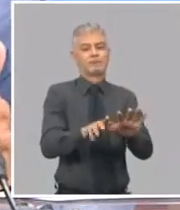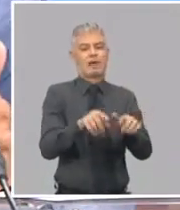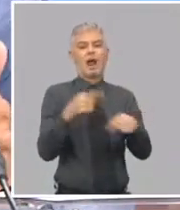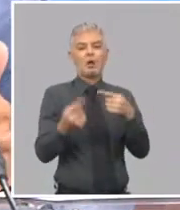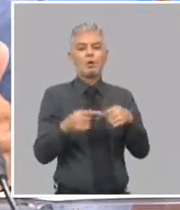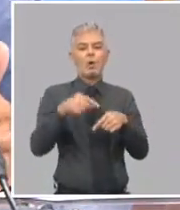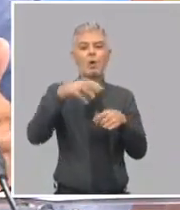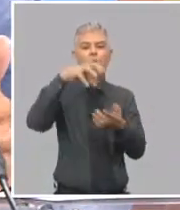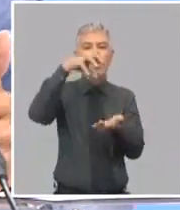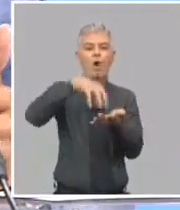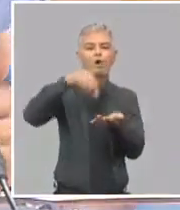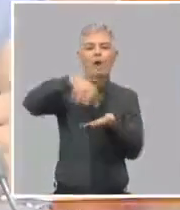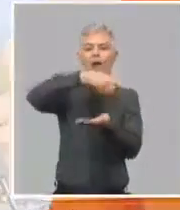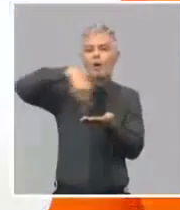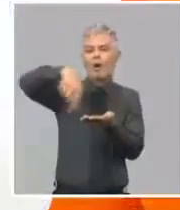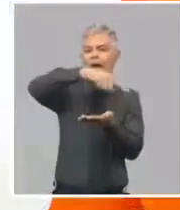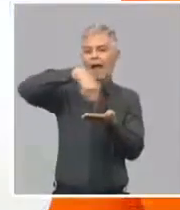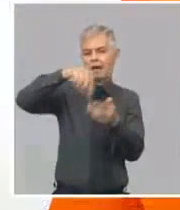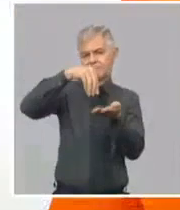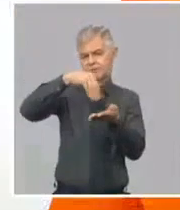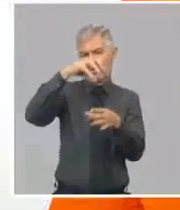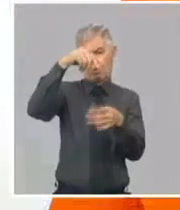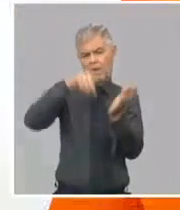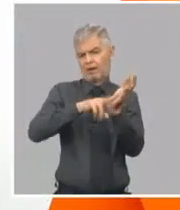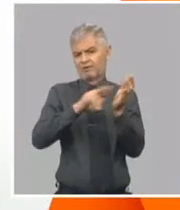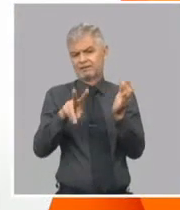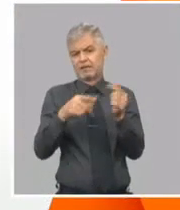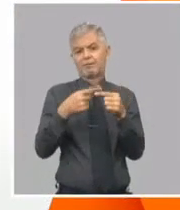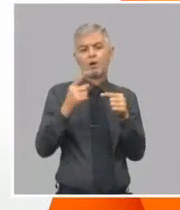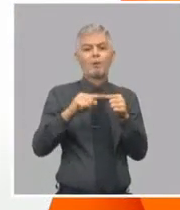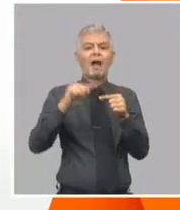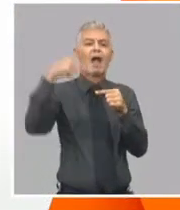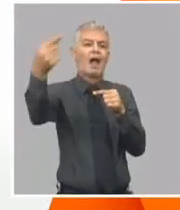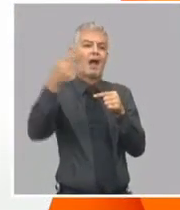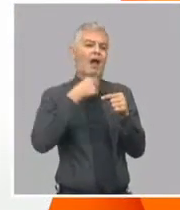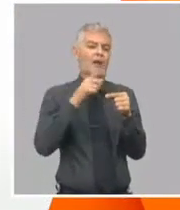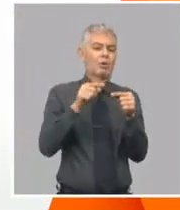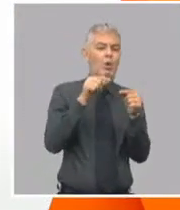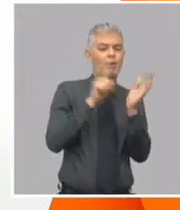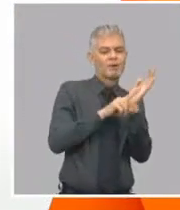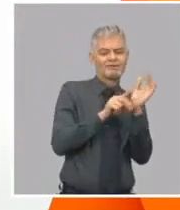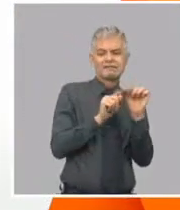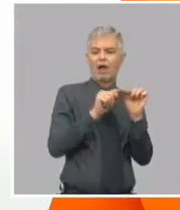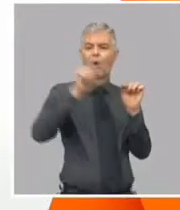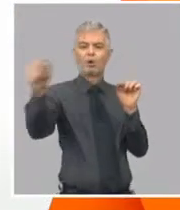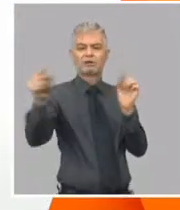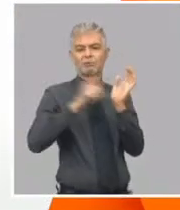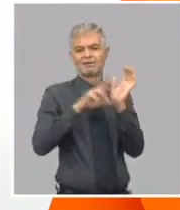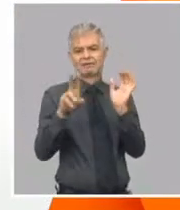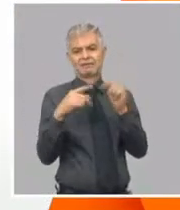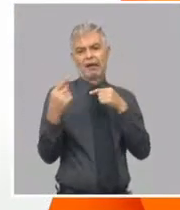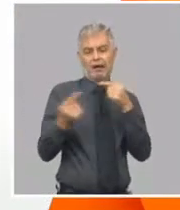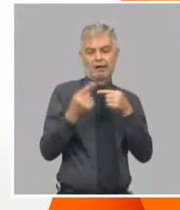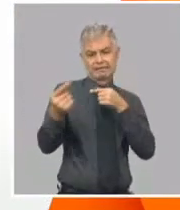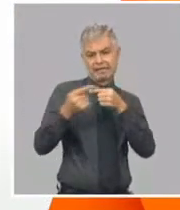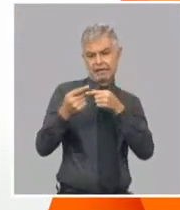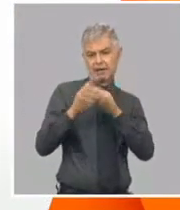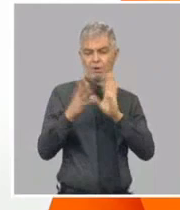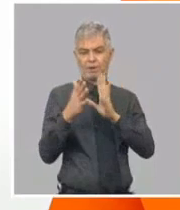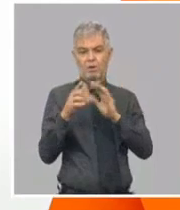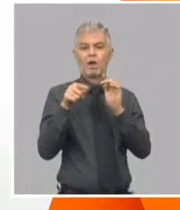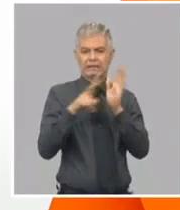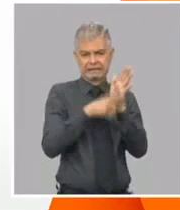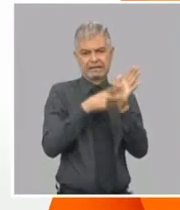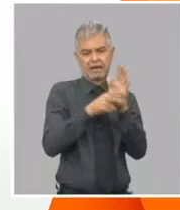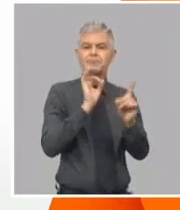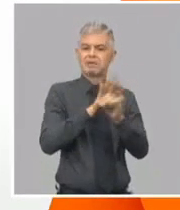locales pero que sobrepasan los los límites de un territorio o uno o dos territorios esos trenes se va a comenzar a restablecer y en el